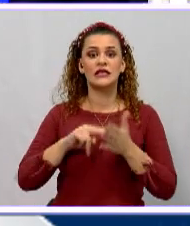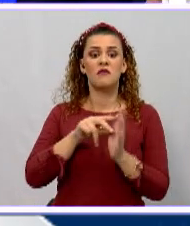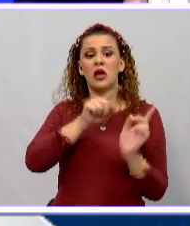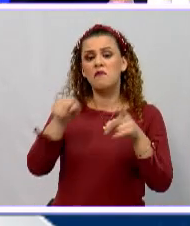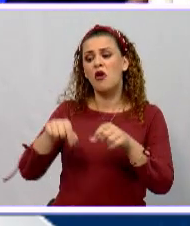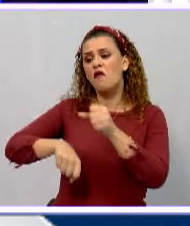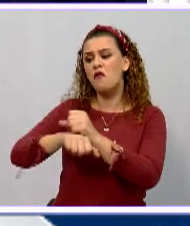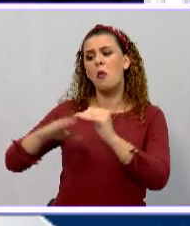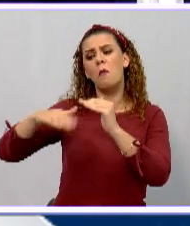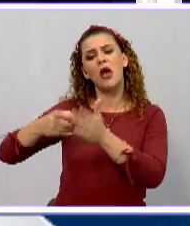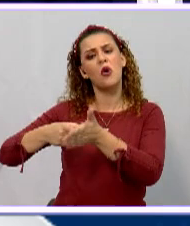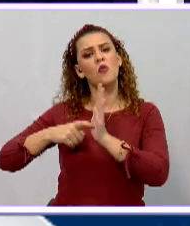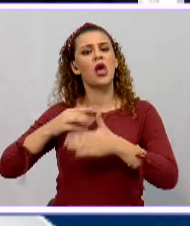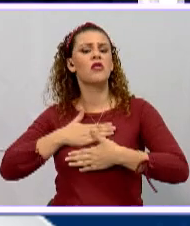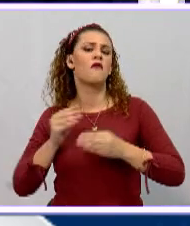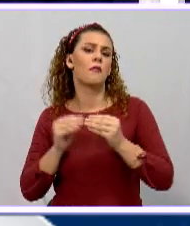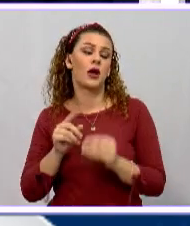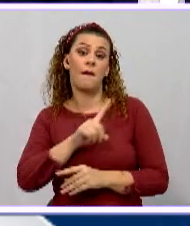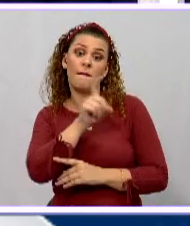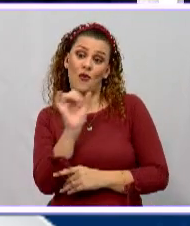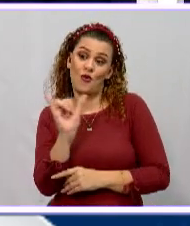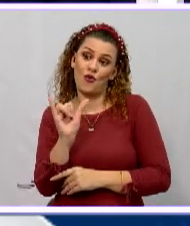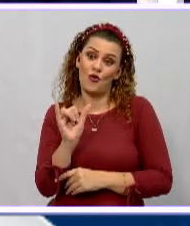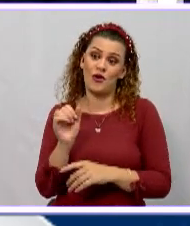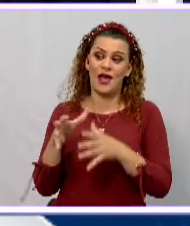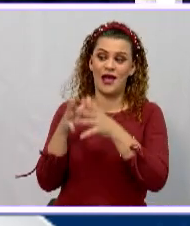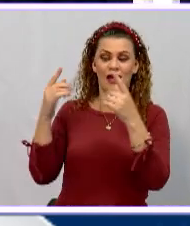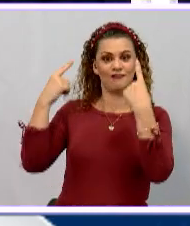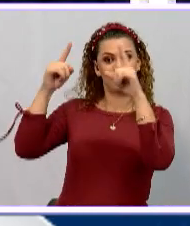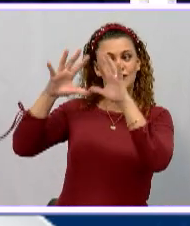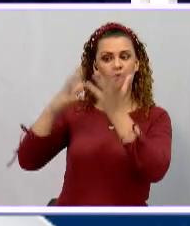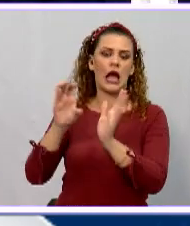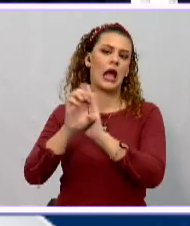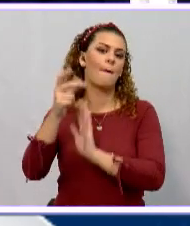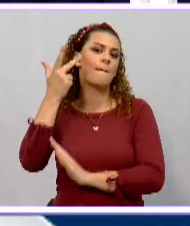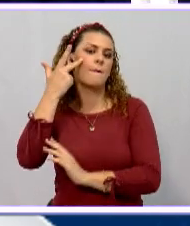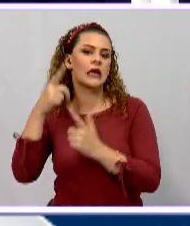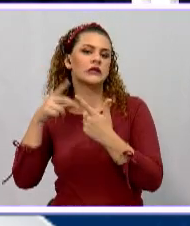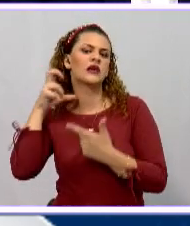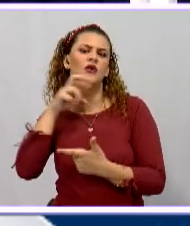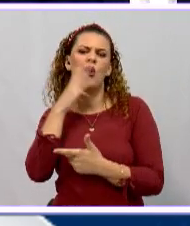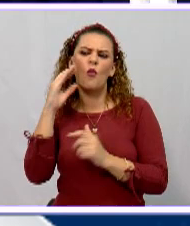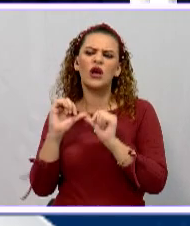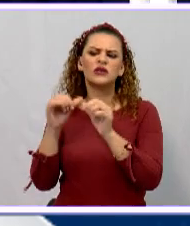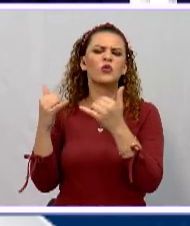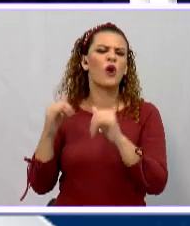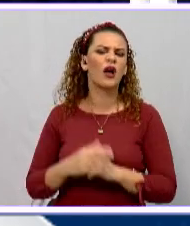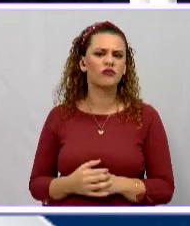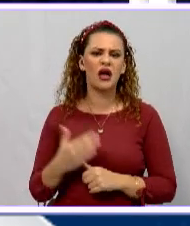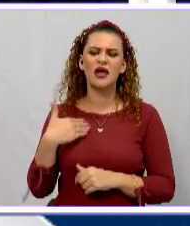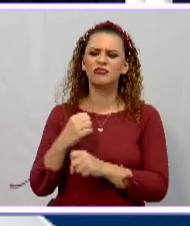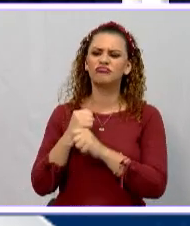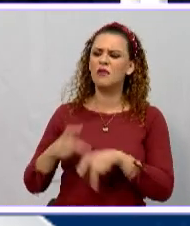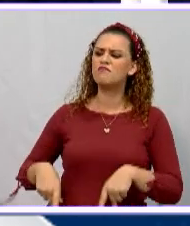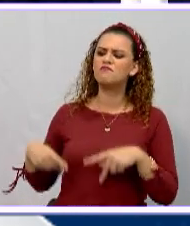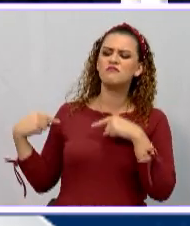que es menos exigente y es la gran pregunta Tao que muchas veces se hacen con las grandes figuras del mundo un Messi un Cristiano Ronaldo porque siguen jugando se tiene asegurada